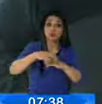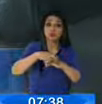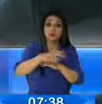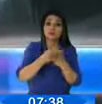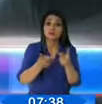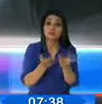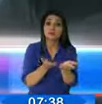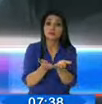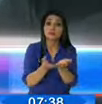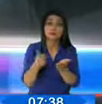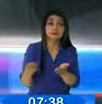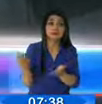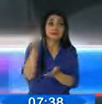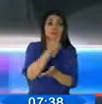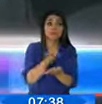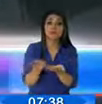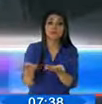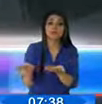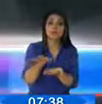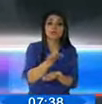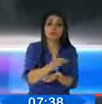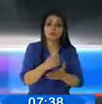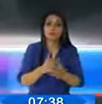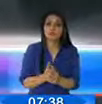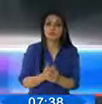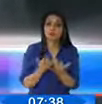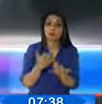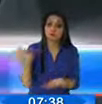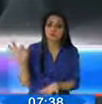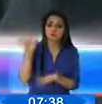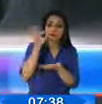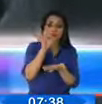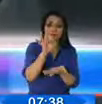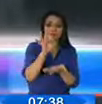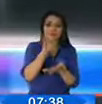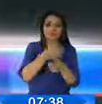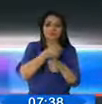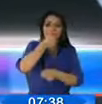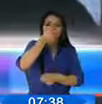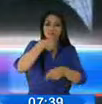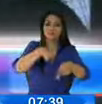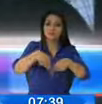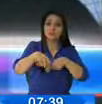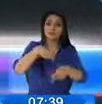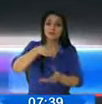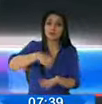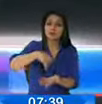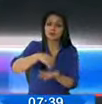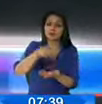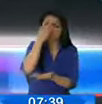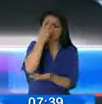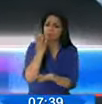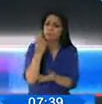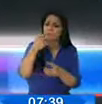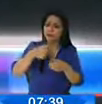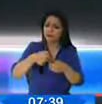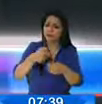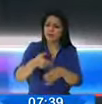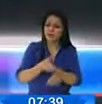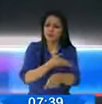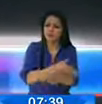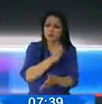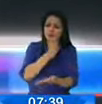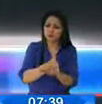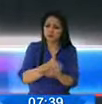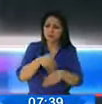servicio en los diferentes cantones. Vamos a hablar con uno de los miembros de las cooperativas de Manabí para que nos digan por qué ustedes están aquí pese a que ya se